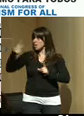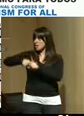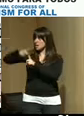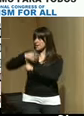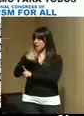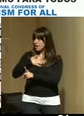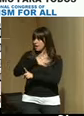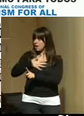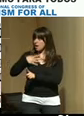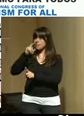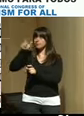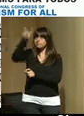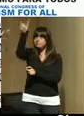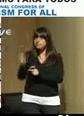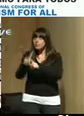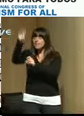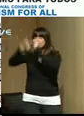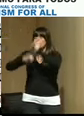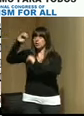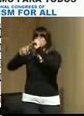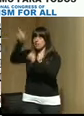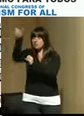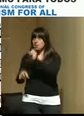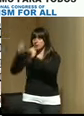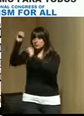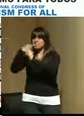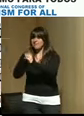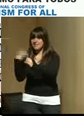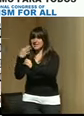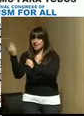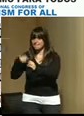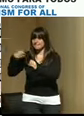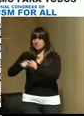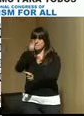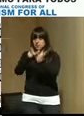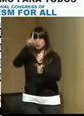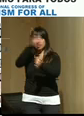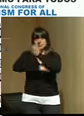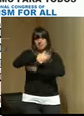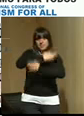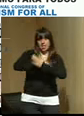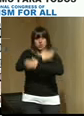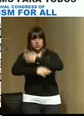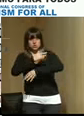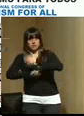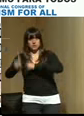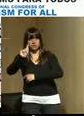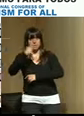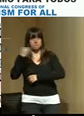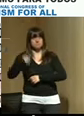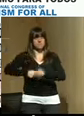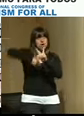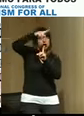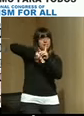satisfacción, y también tengo una columna con los porcentajes. Los porcentajes lo que me dice es cómo se distribuye la muestra de discapacitado y no discapacitado en ese ranking